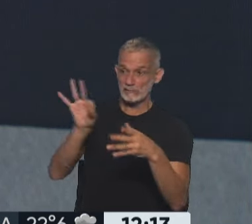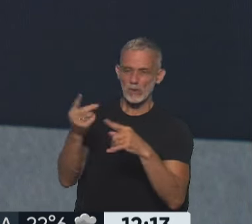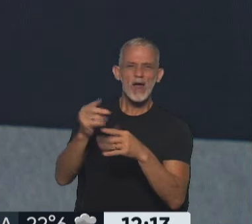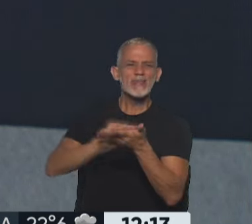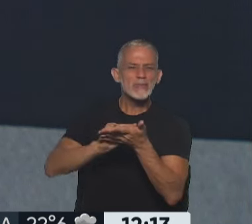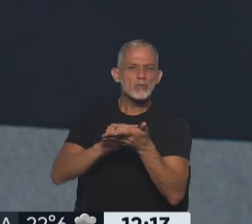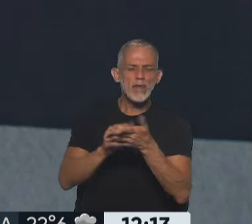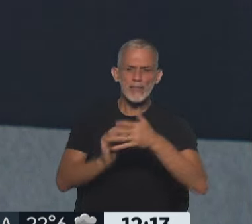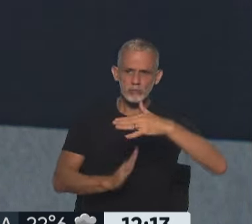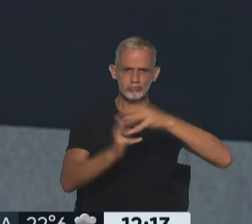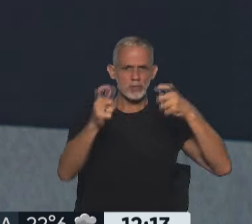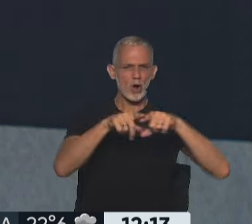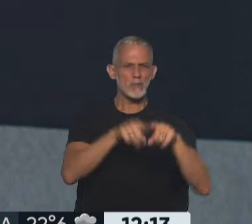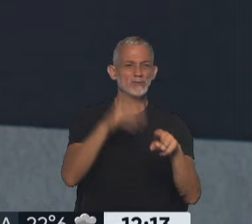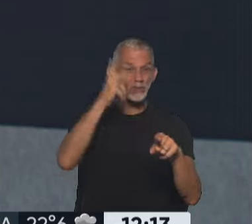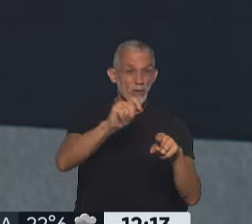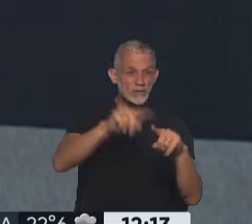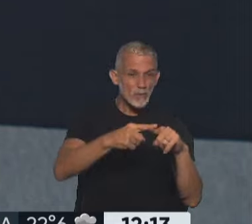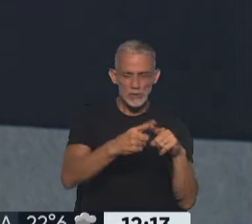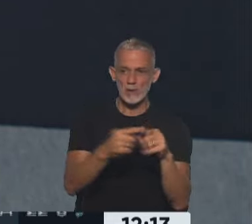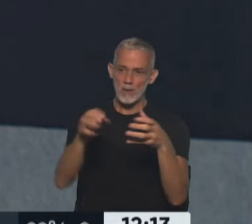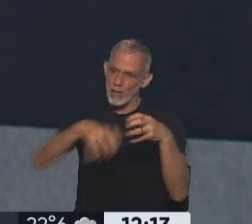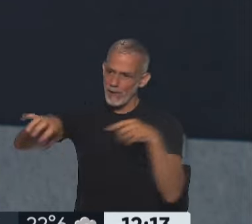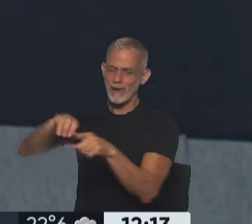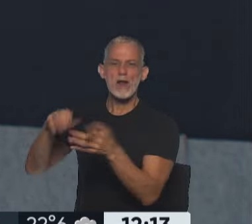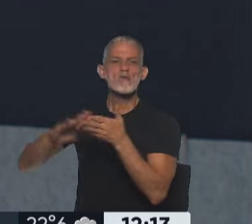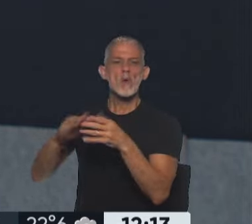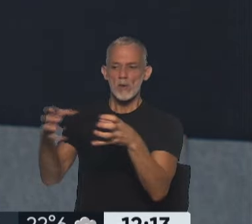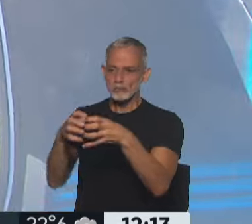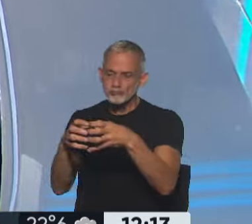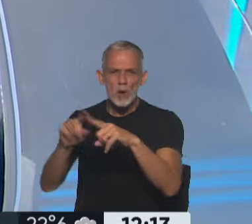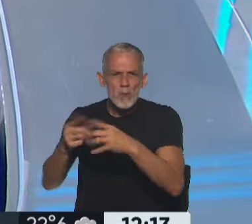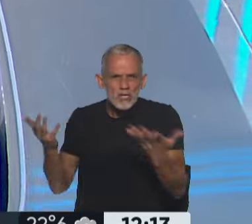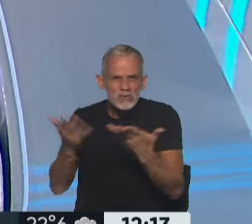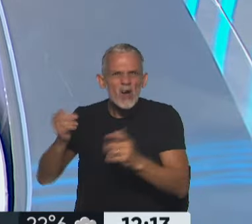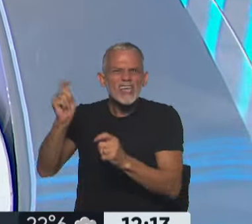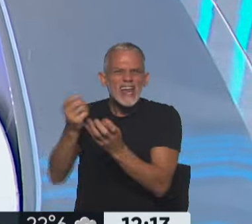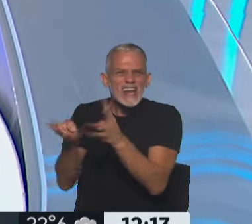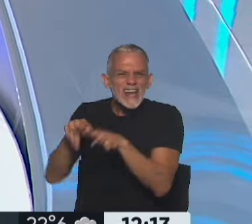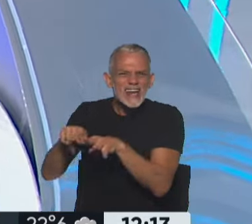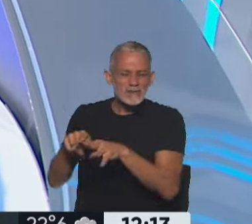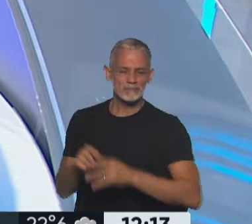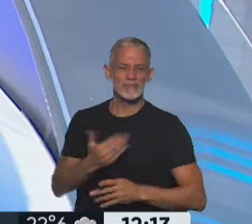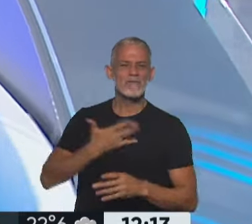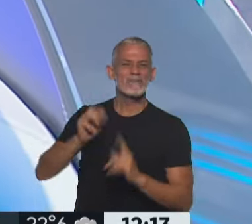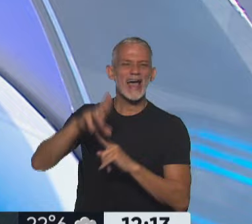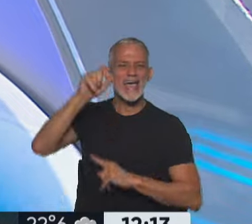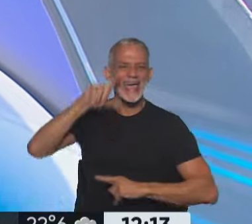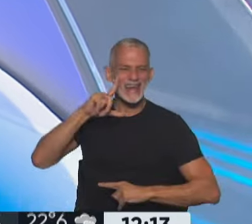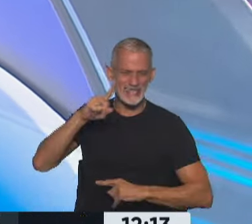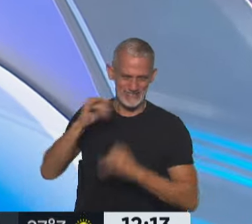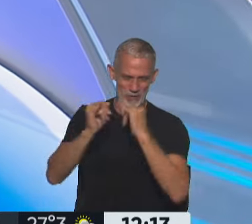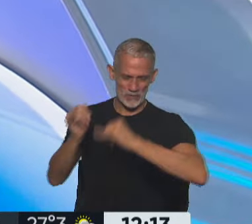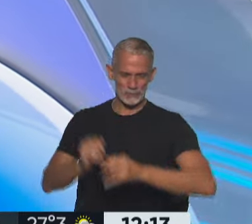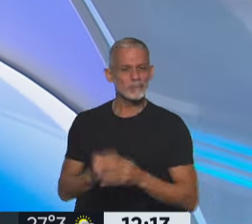diputada al frente de la comisión de juicio político estamos hablando de Marcela pagano nuevo bloque integrado por quién Fernando fraquelli con toda la información Qué tal Hola